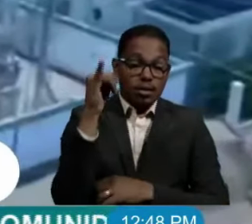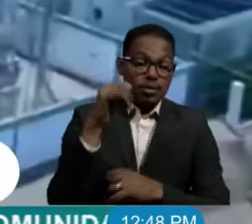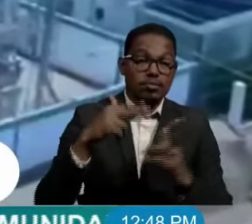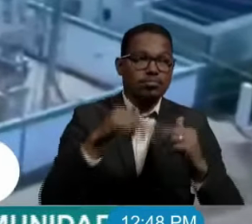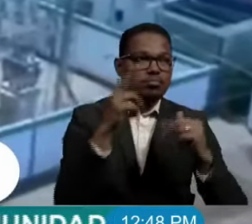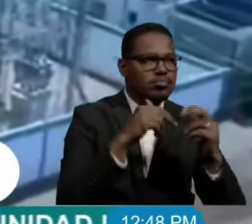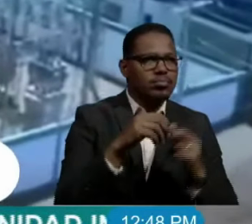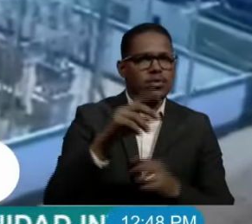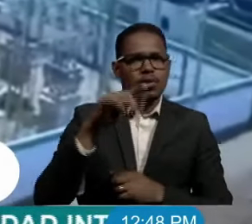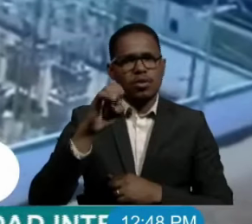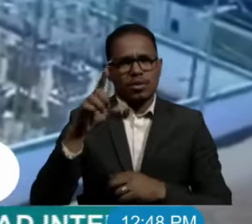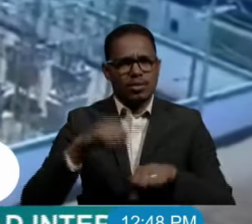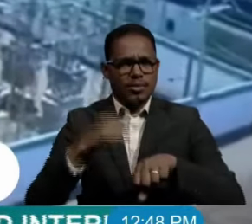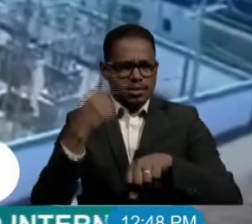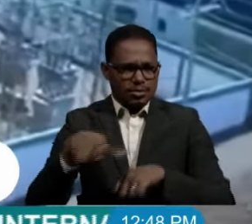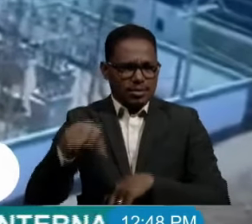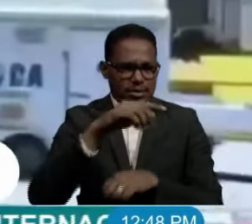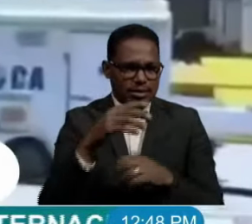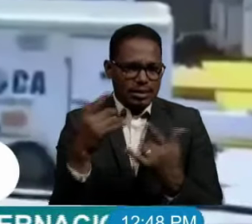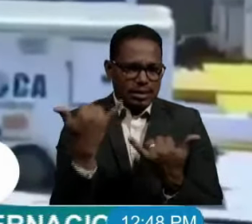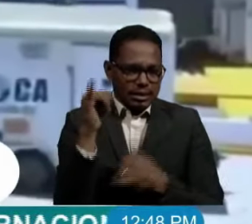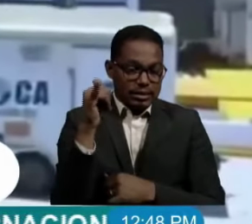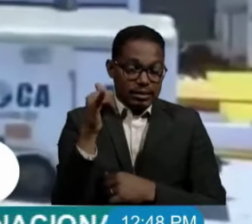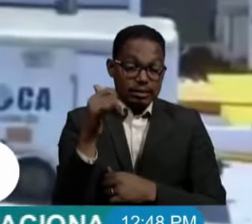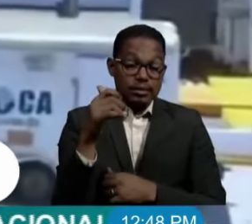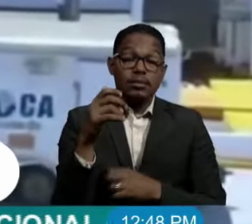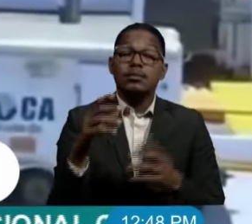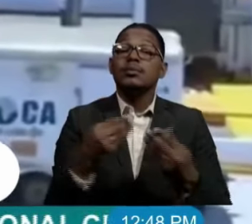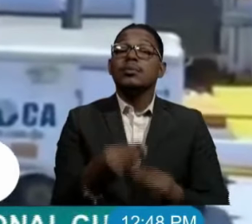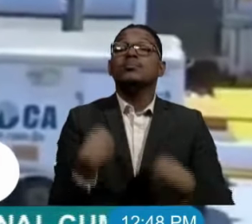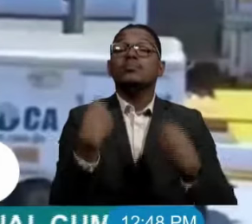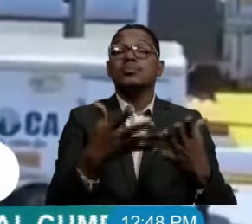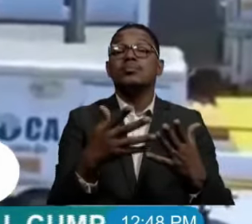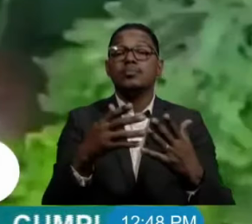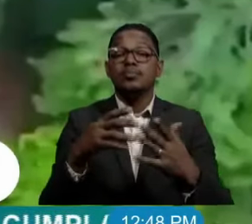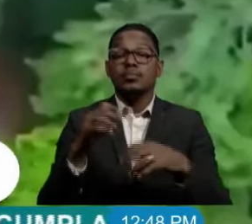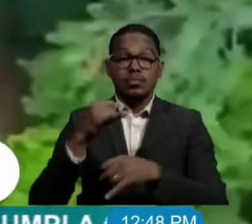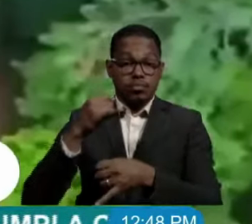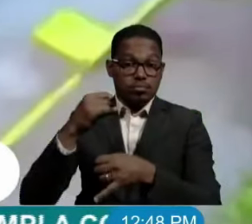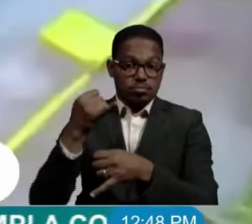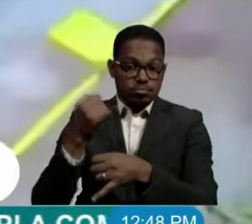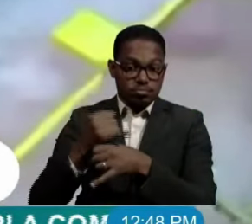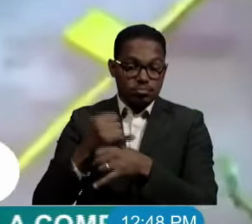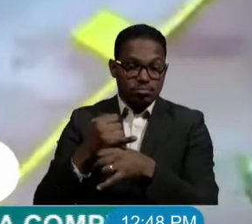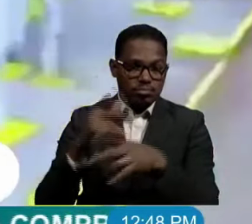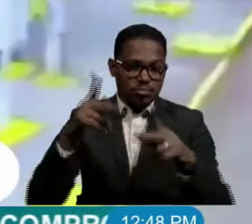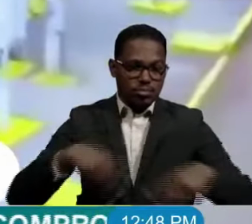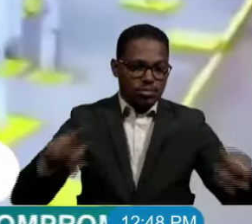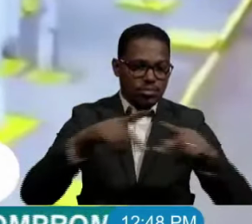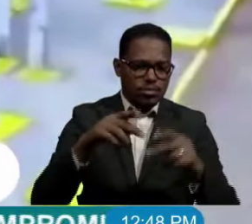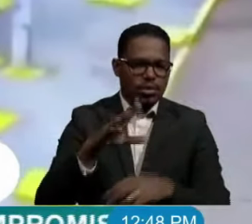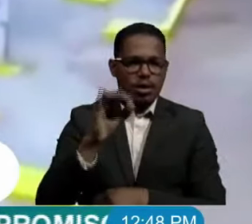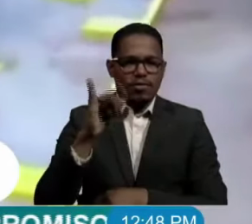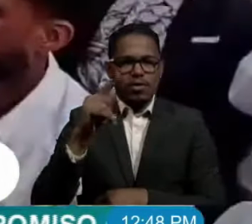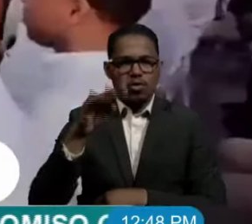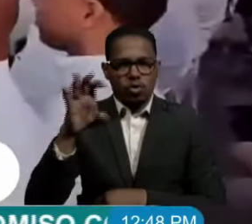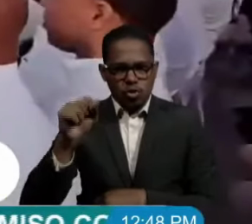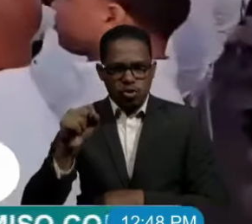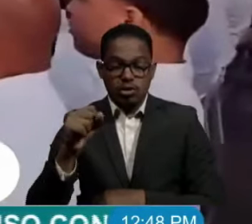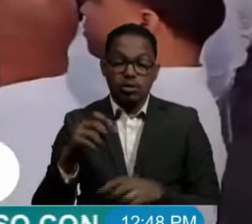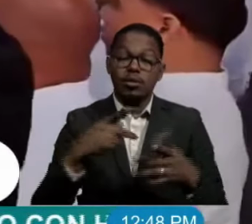del troncal principal de Jarabacoa. Entregaron además las instalaciones de la plaza de la Asociación de Caficultores y de